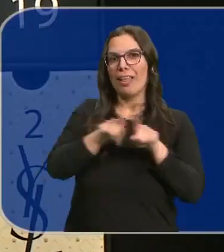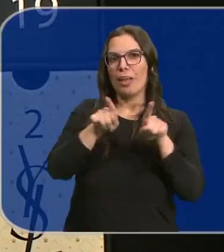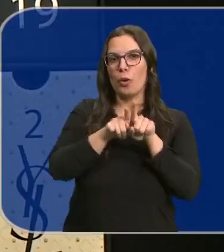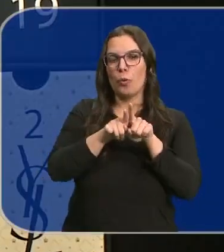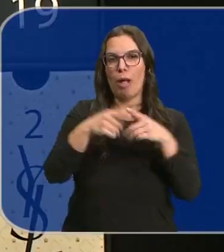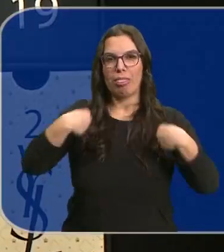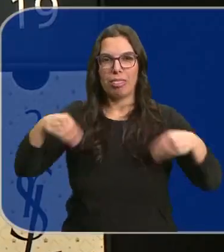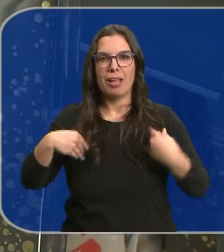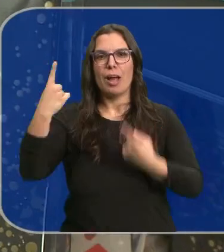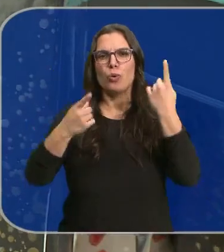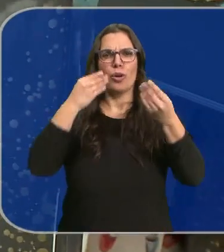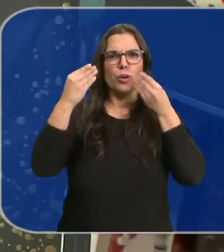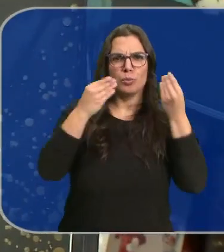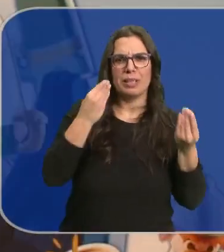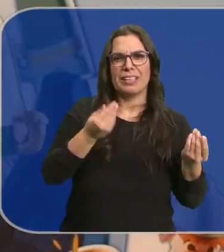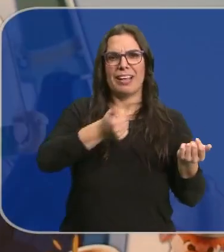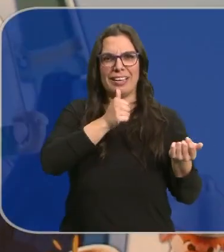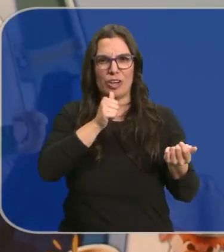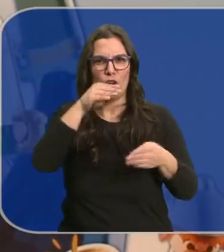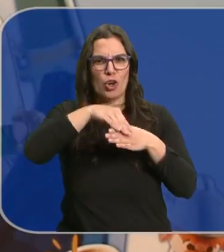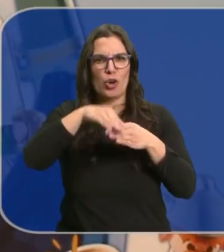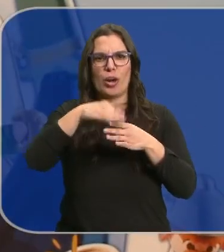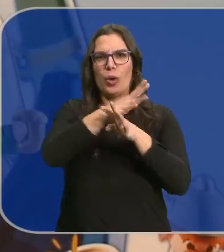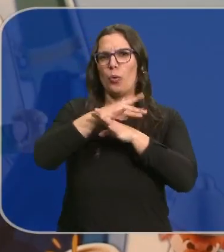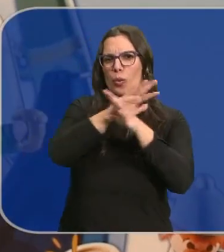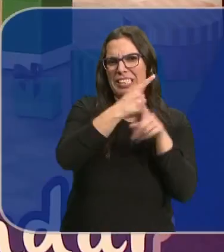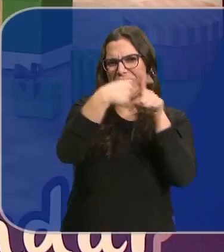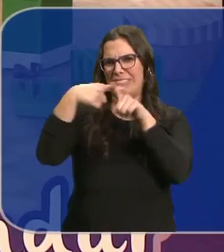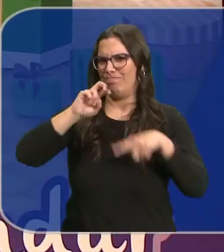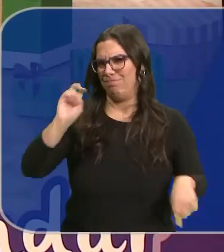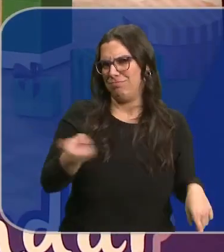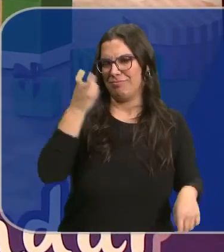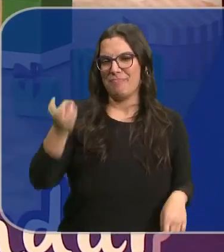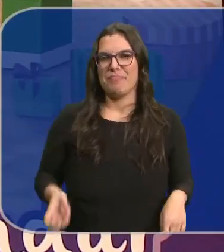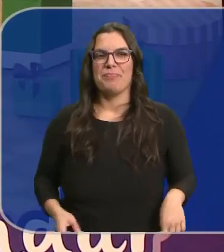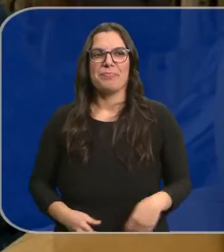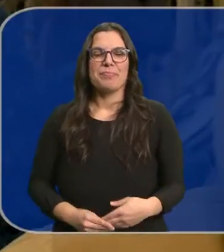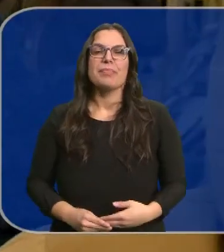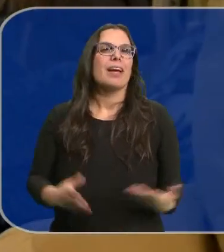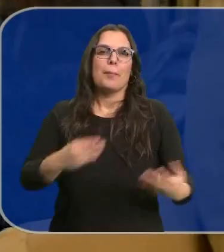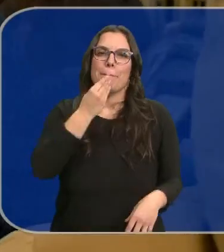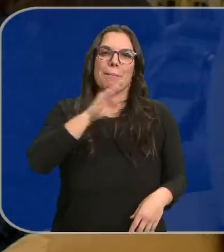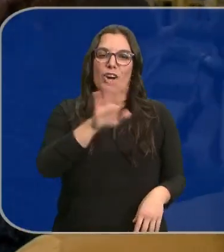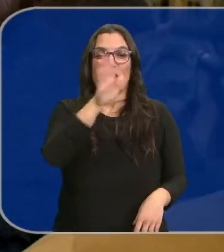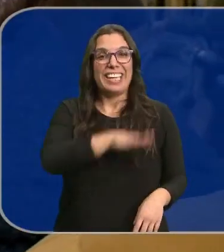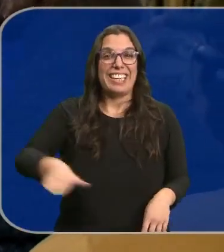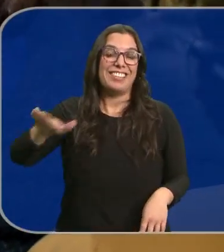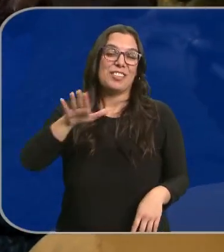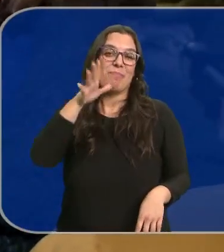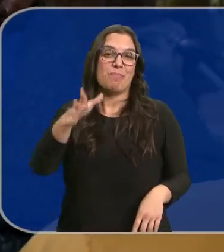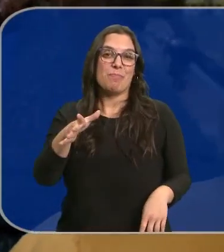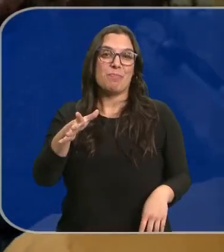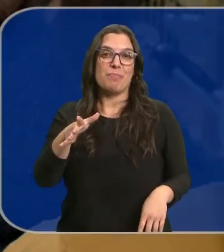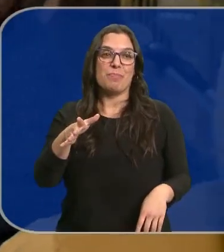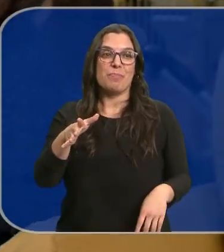aventura. Los hay de cosmética, de licores, de juguetes y de un sinfín de productos. Pero vamos, lo mejor lo de los niños porque bueno,